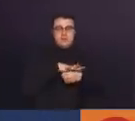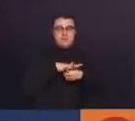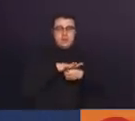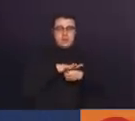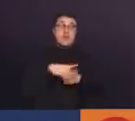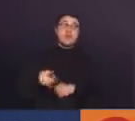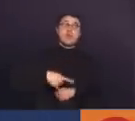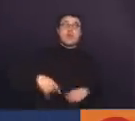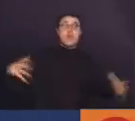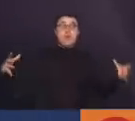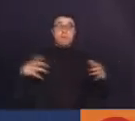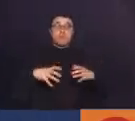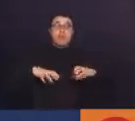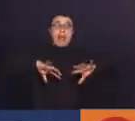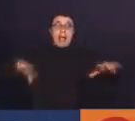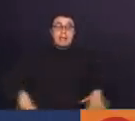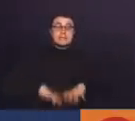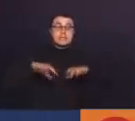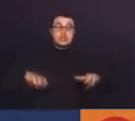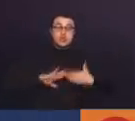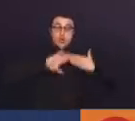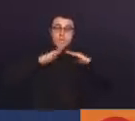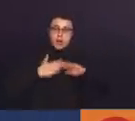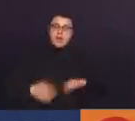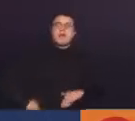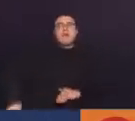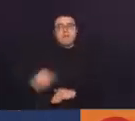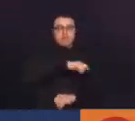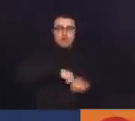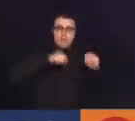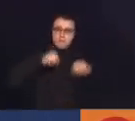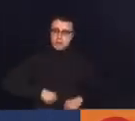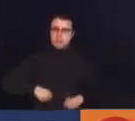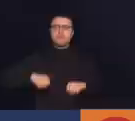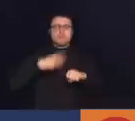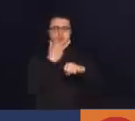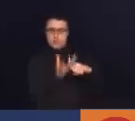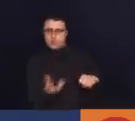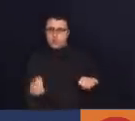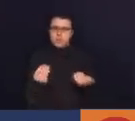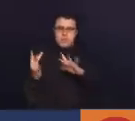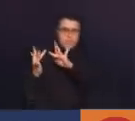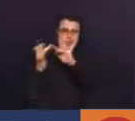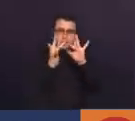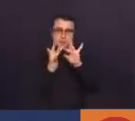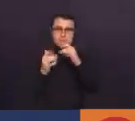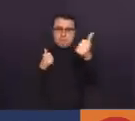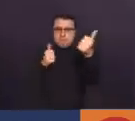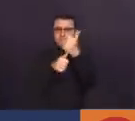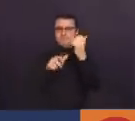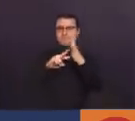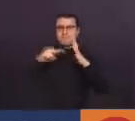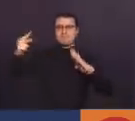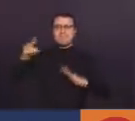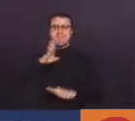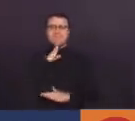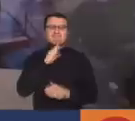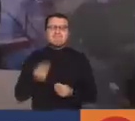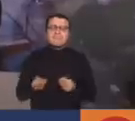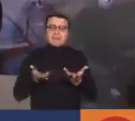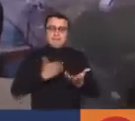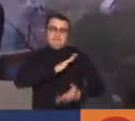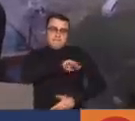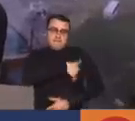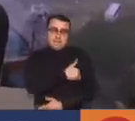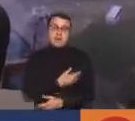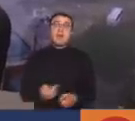pueden organizar el comité de conectividad, y la asesoría técnica la brinda el ministerio, y la plata